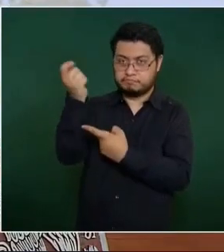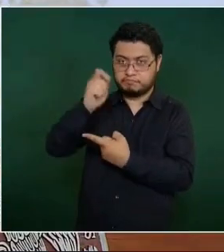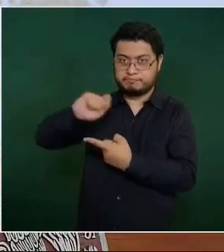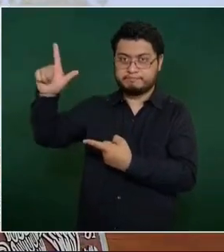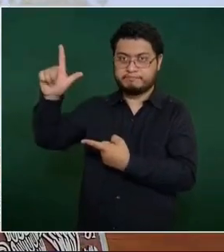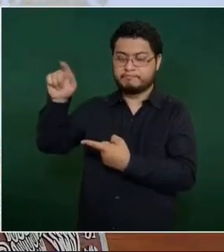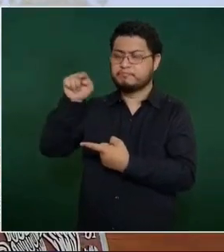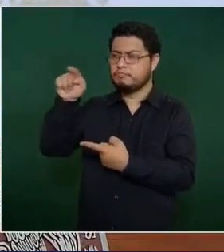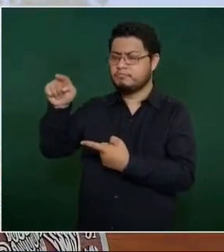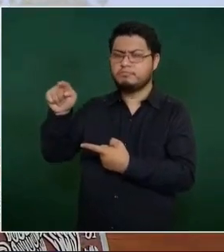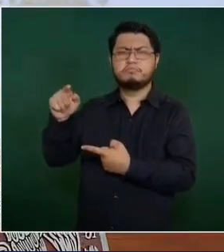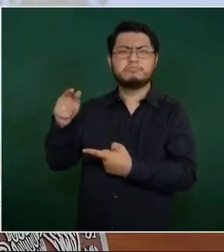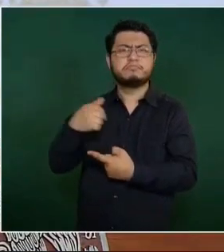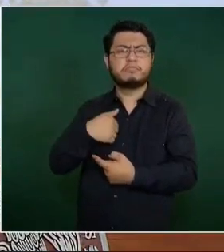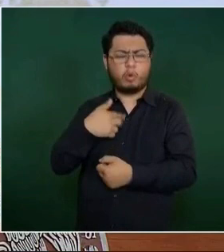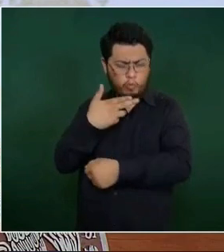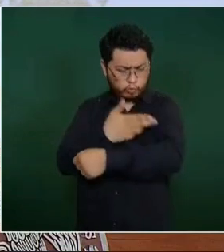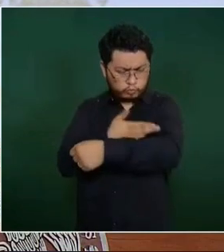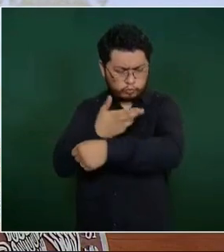inobjetable